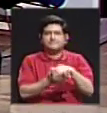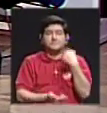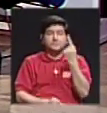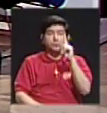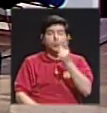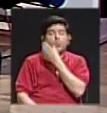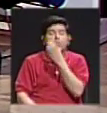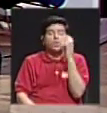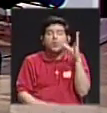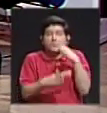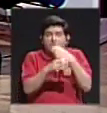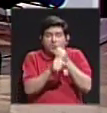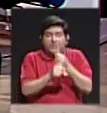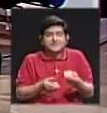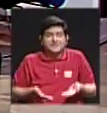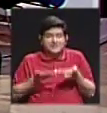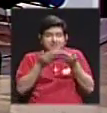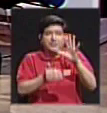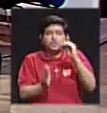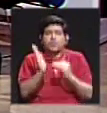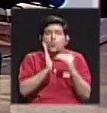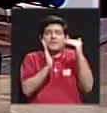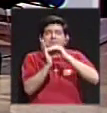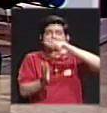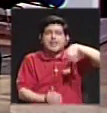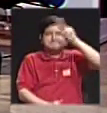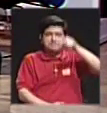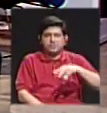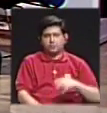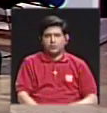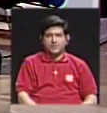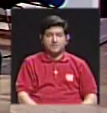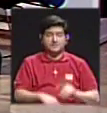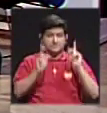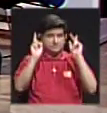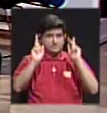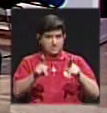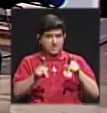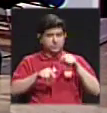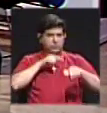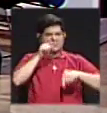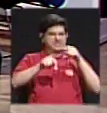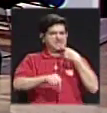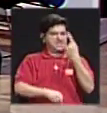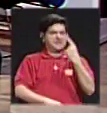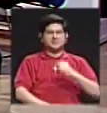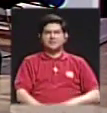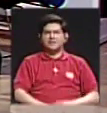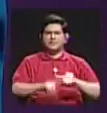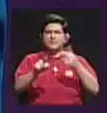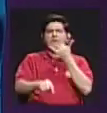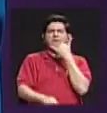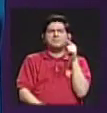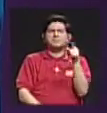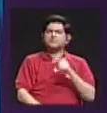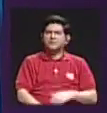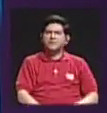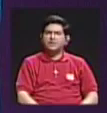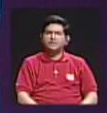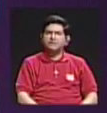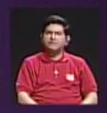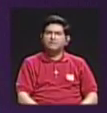un comedor se le dieron 50 millones de colones. Entonces la gente critica y dice, bueno, pero ¿qué pasó ahí? ¿Por